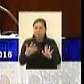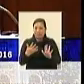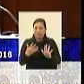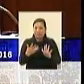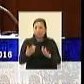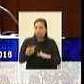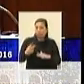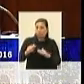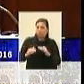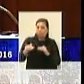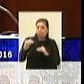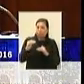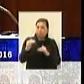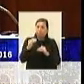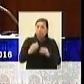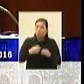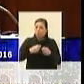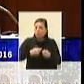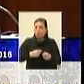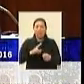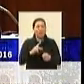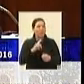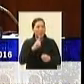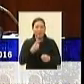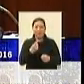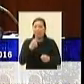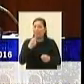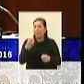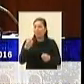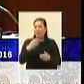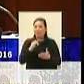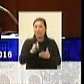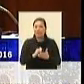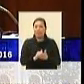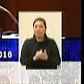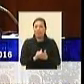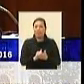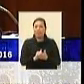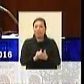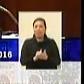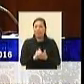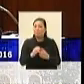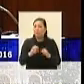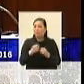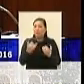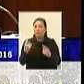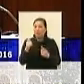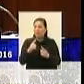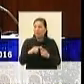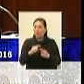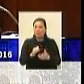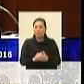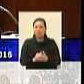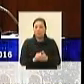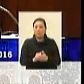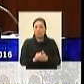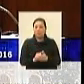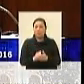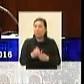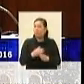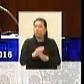de crecimiento de las áreas de cultivo nos indican que lo que hemos efectuado hasta la fecha no